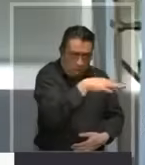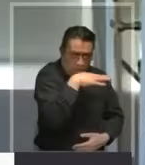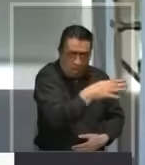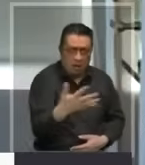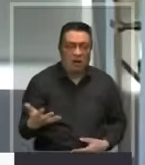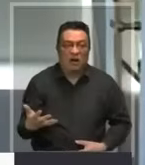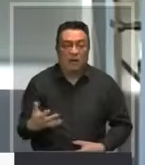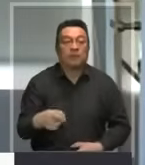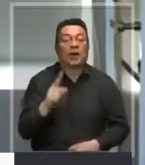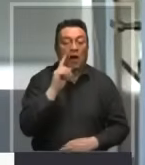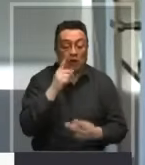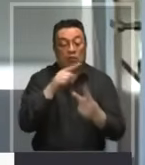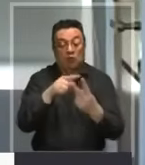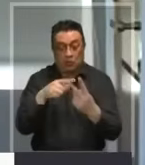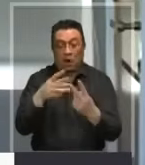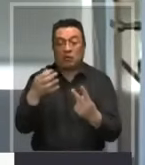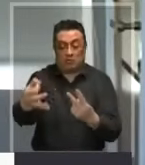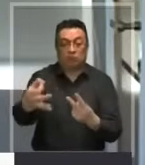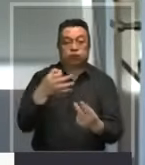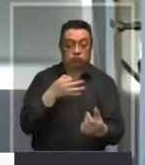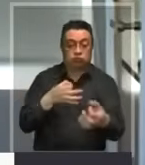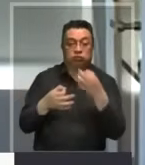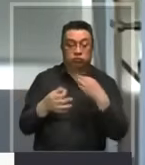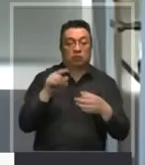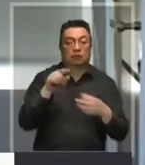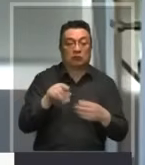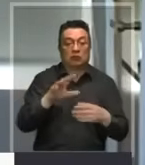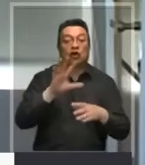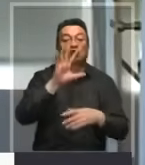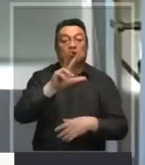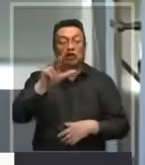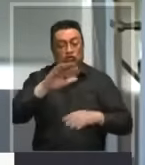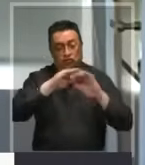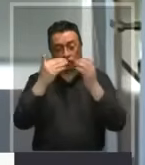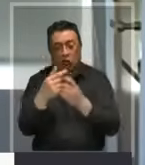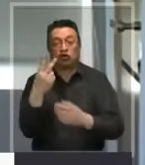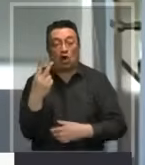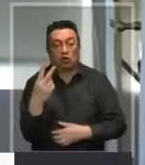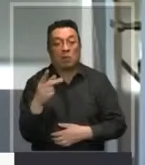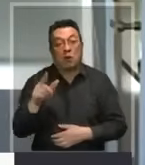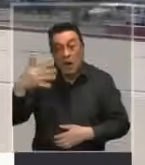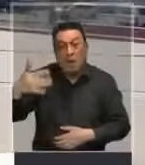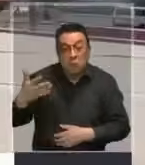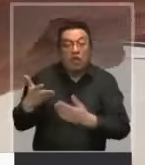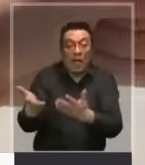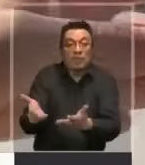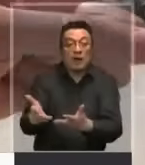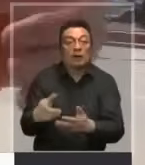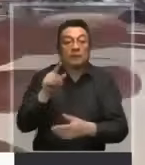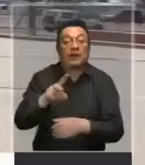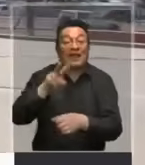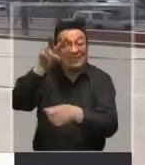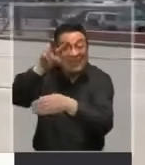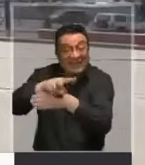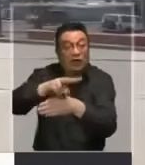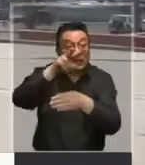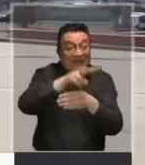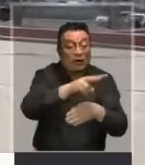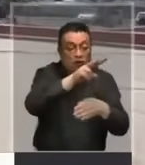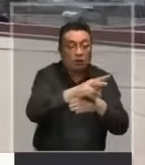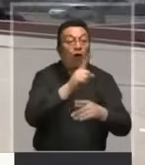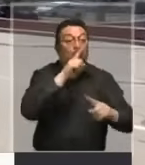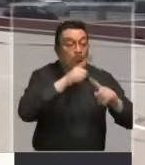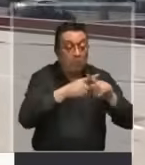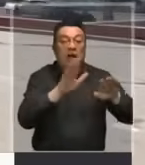Tuvimos un par de personas que se comunicaron dentro de las 58, o sea, solo dos, pero no por ello menos importante. Todos los testigos y la protección de los